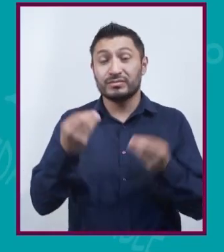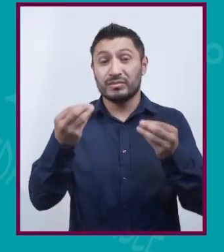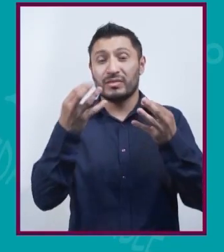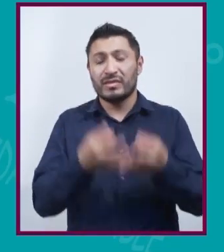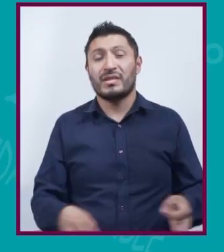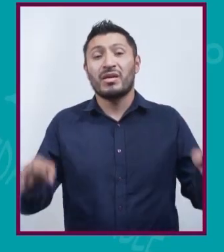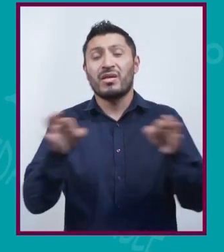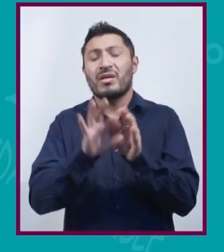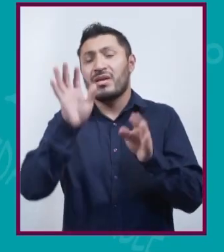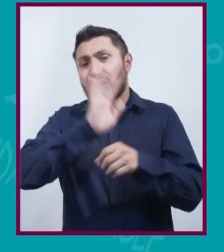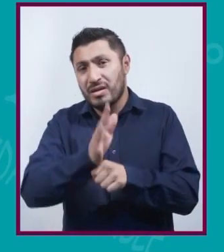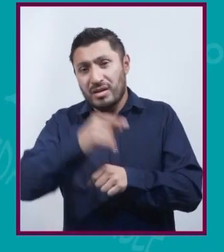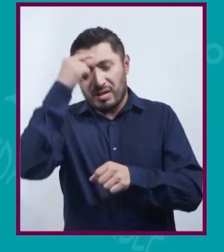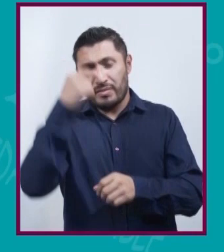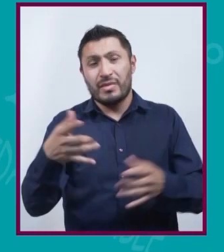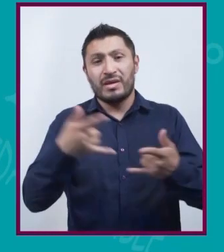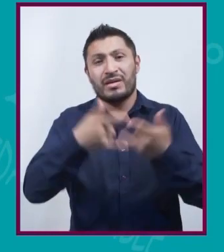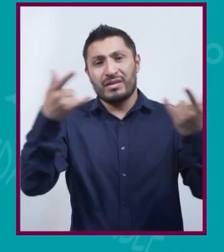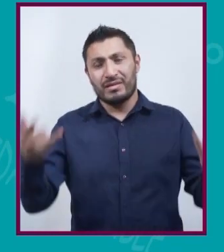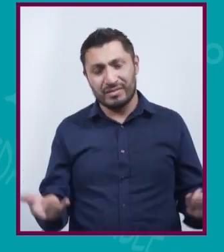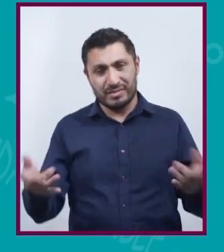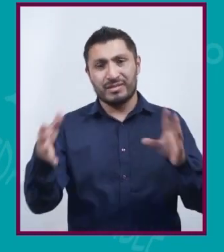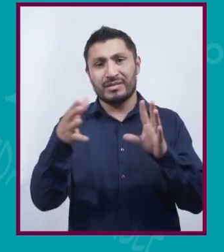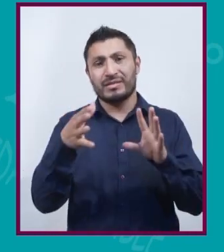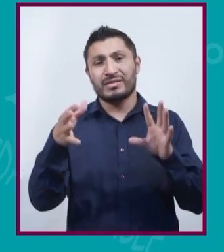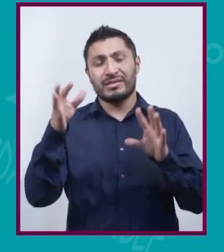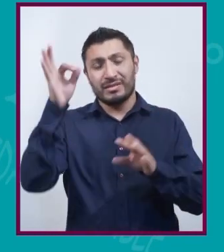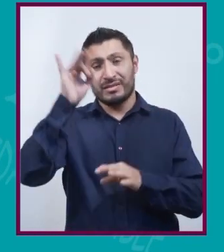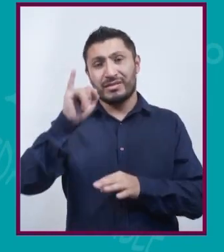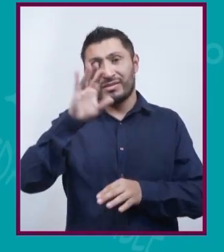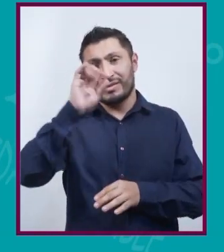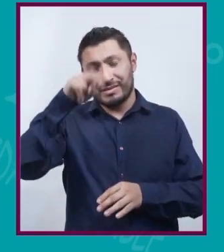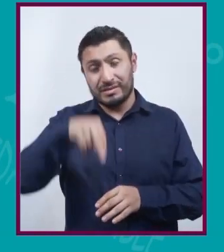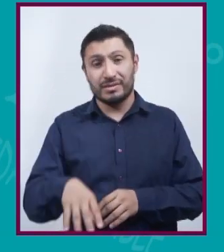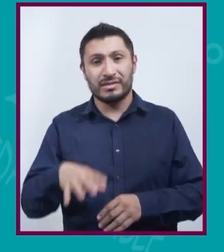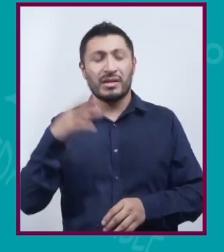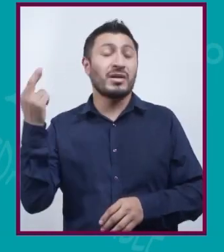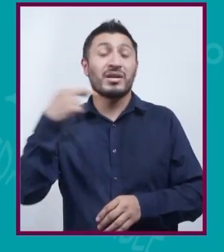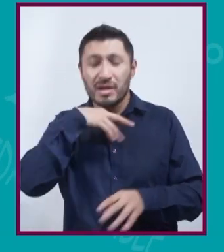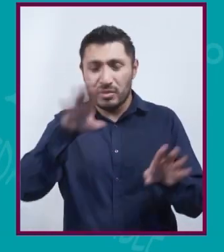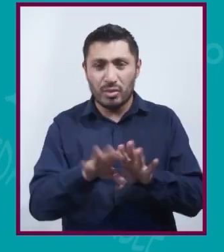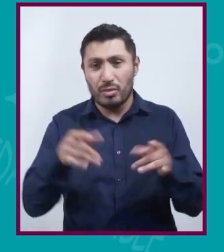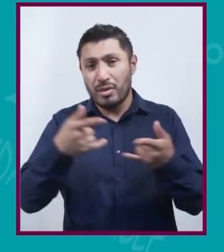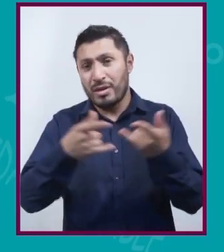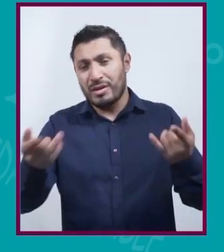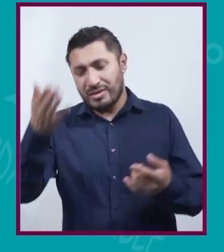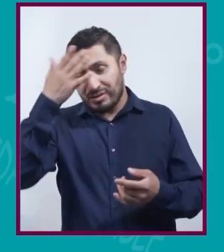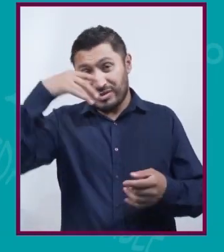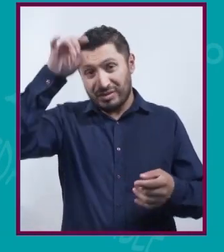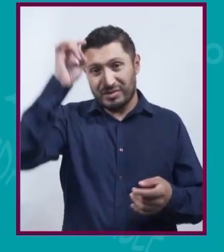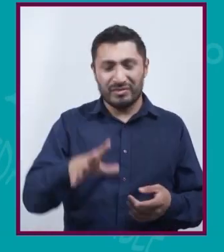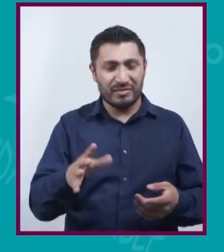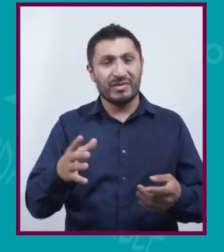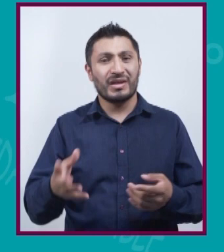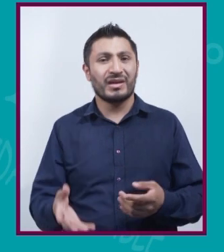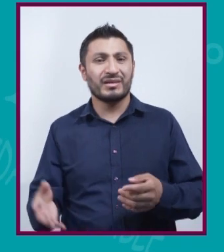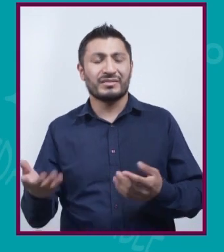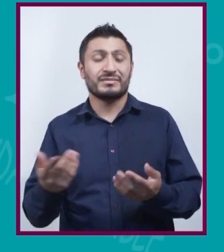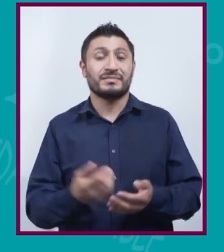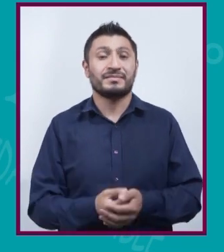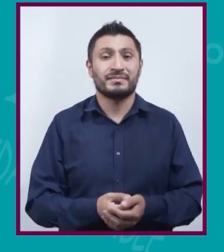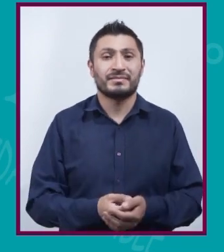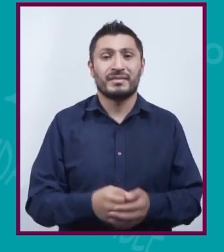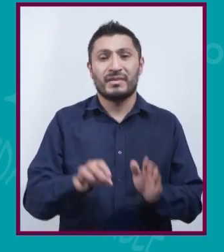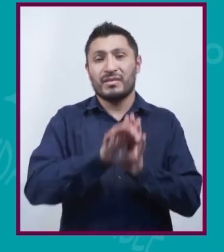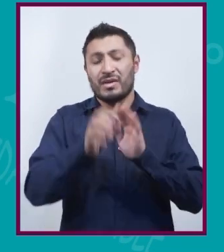contar historias de ficción. Muy pronto comenzaron a surgir relatos fantásticos basados en la literatura, entre ellas Viaje a la